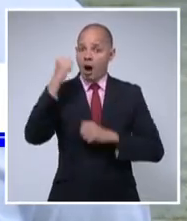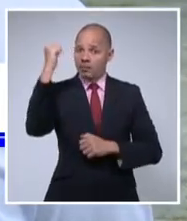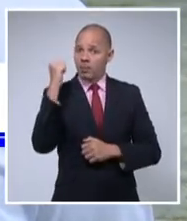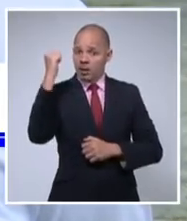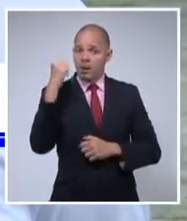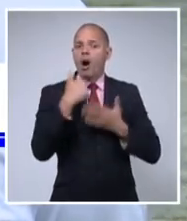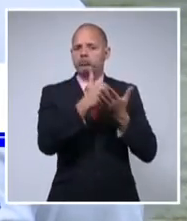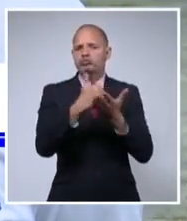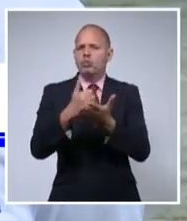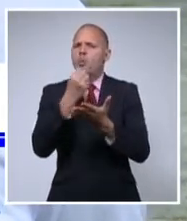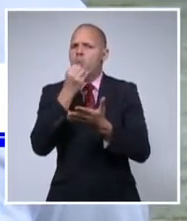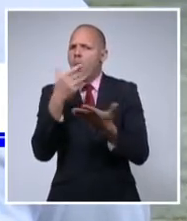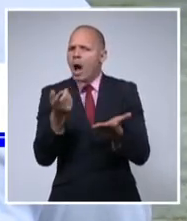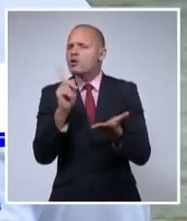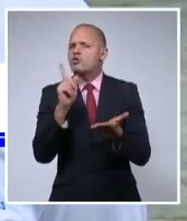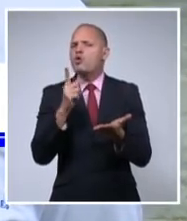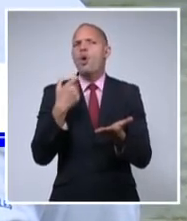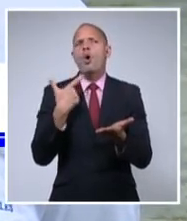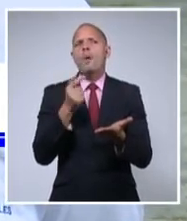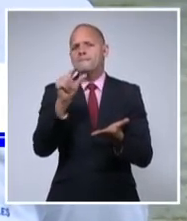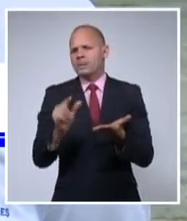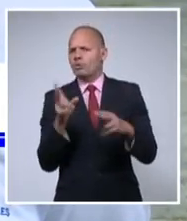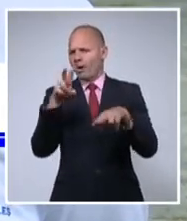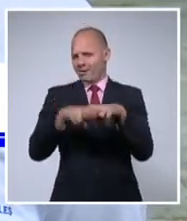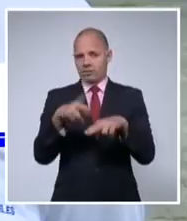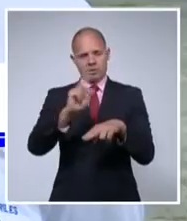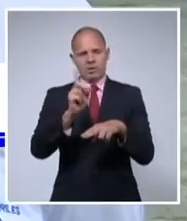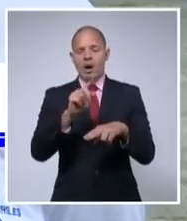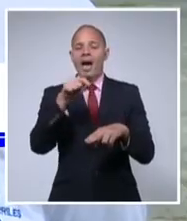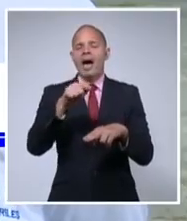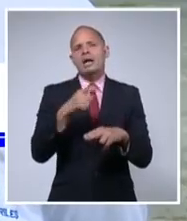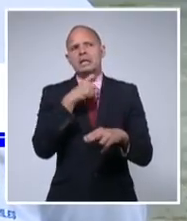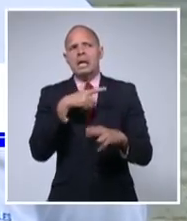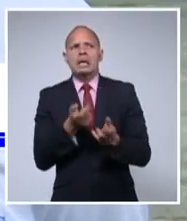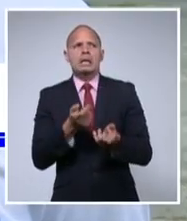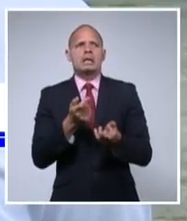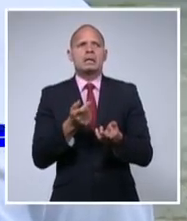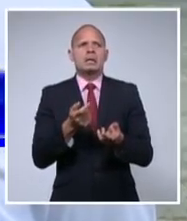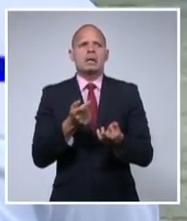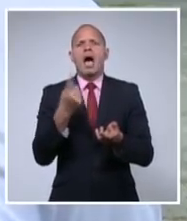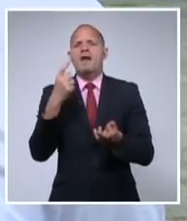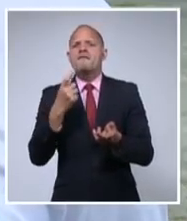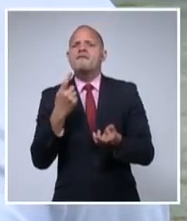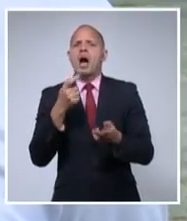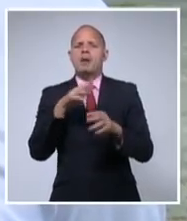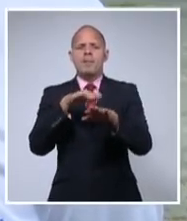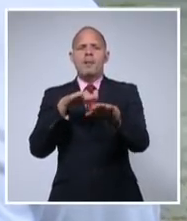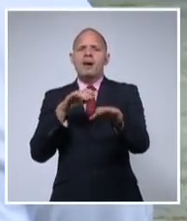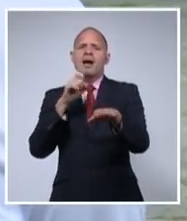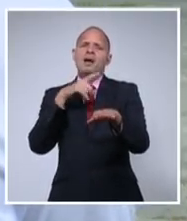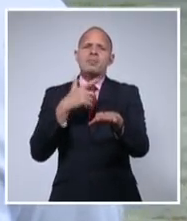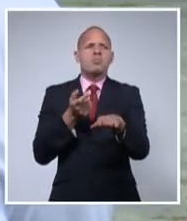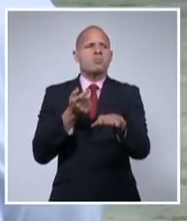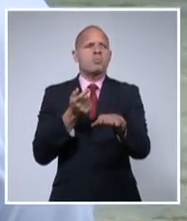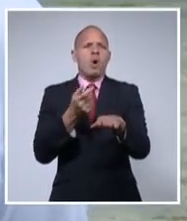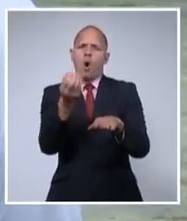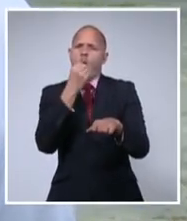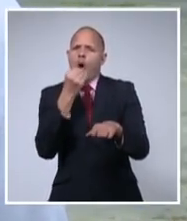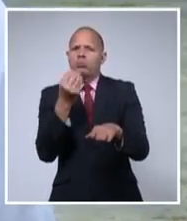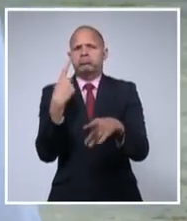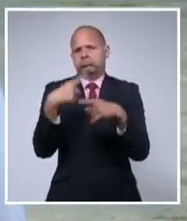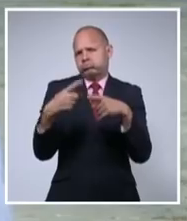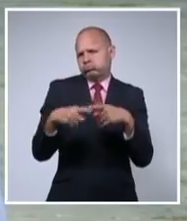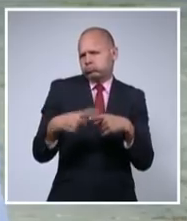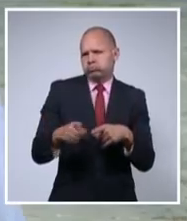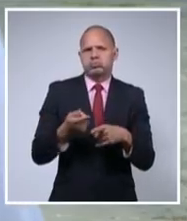carga, una mayor estabilidad, sobre todo en las transportaciones que están asociadas a las cargas, a la transportación